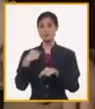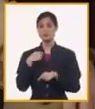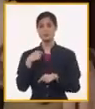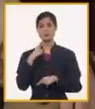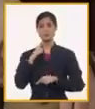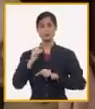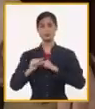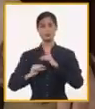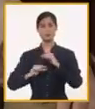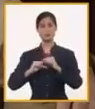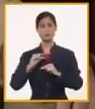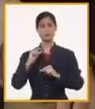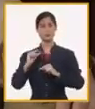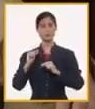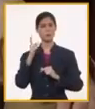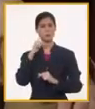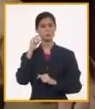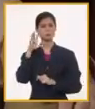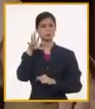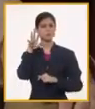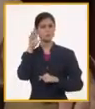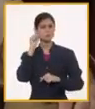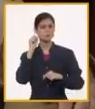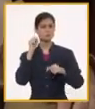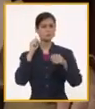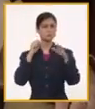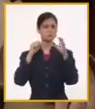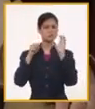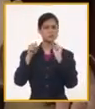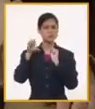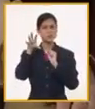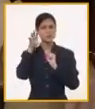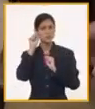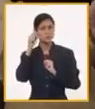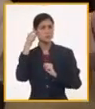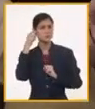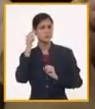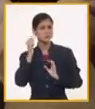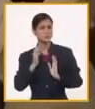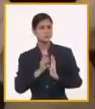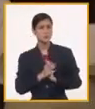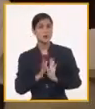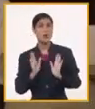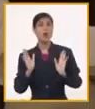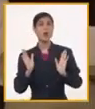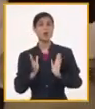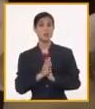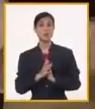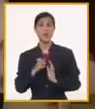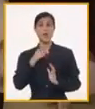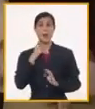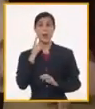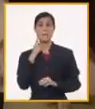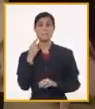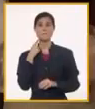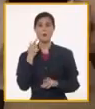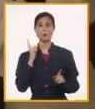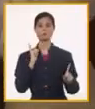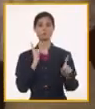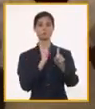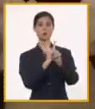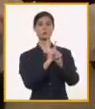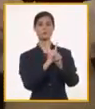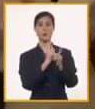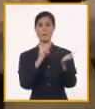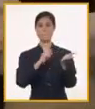problema. Y entonces, mire, este hombre que está aquí, le enseñaba para donde estaba el viejo mío.